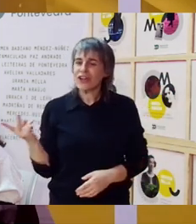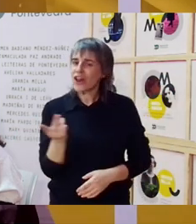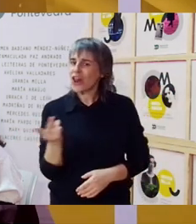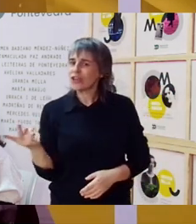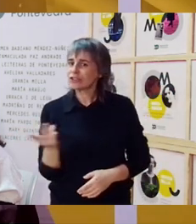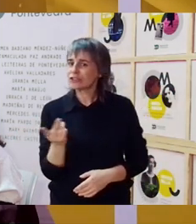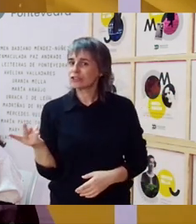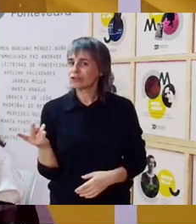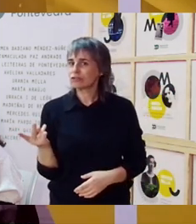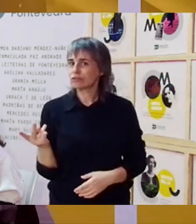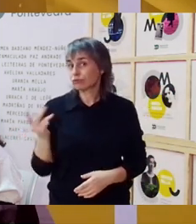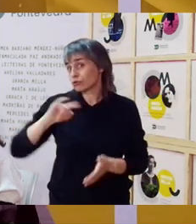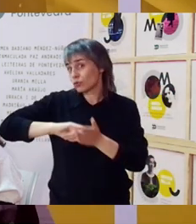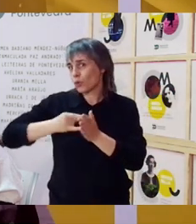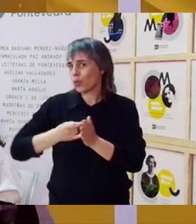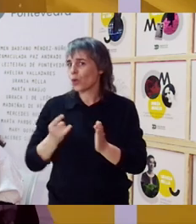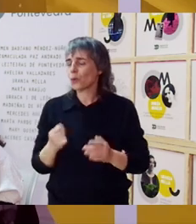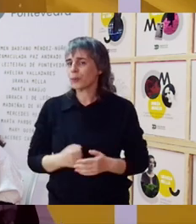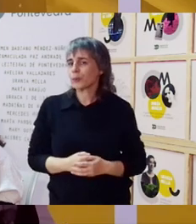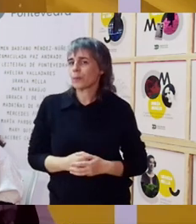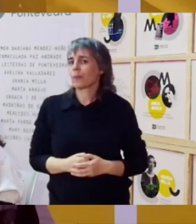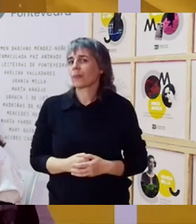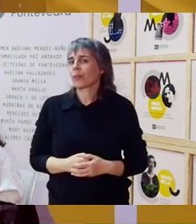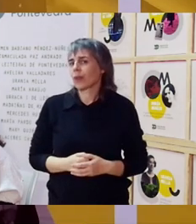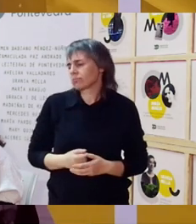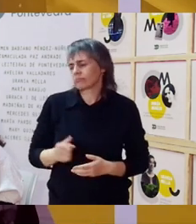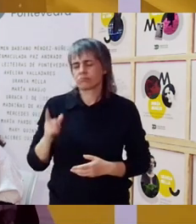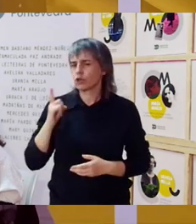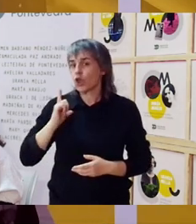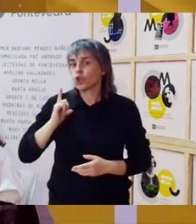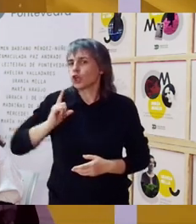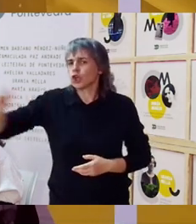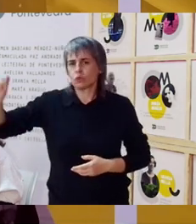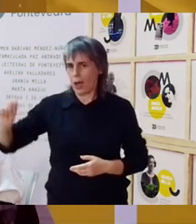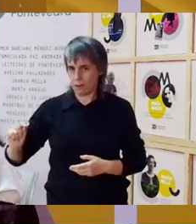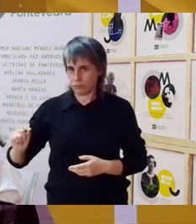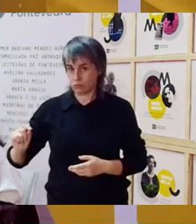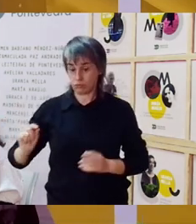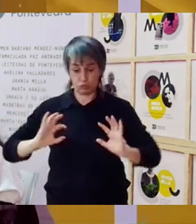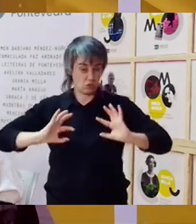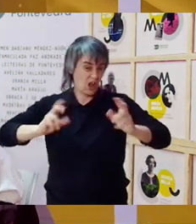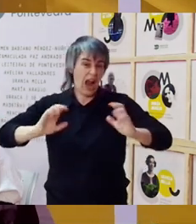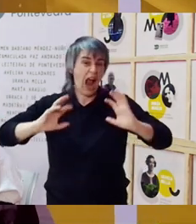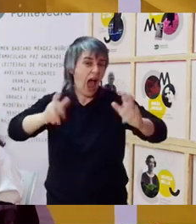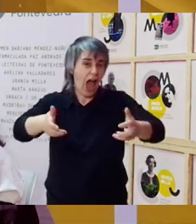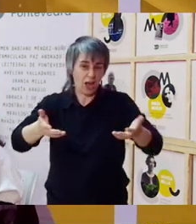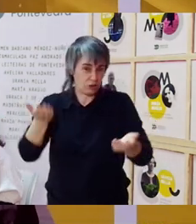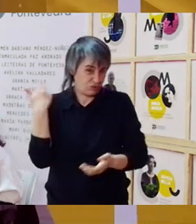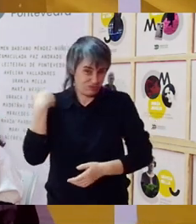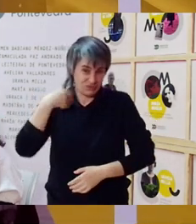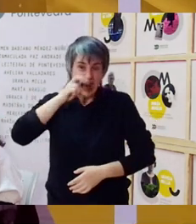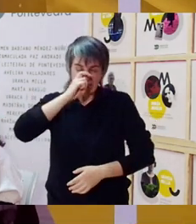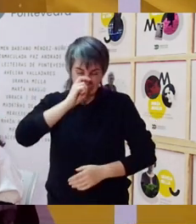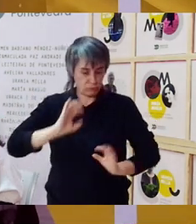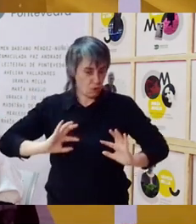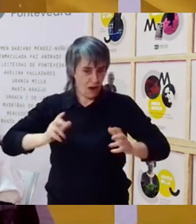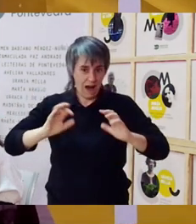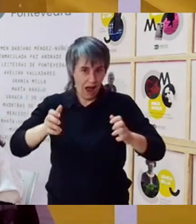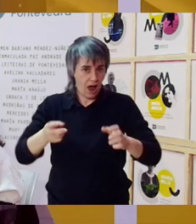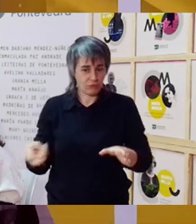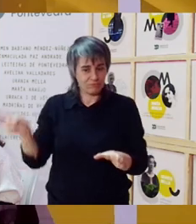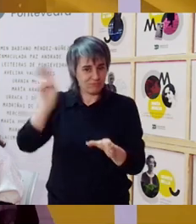salida fantástica, dixeron este ano, xa escaparon nun carruaje daqueles carros que había antes,